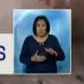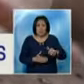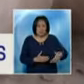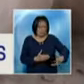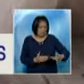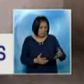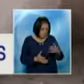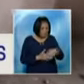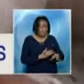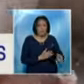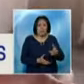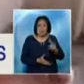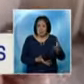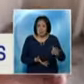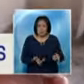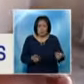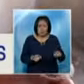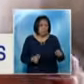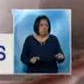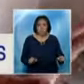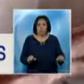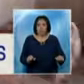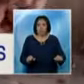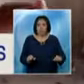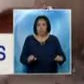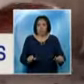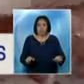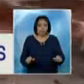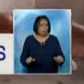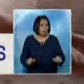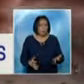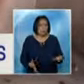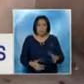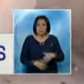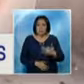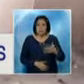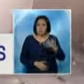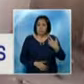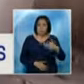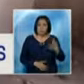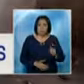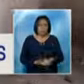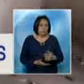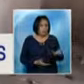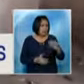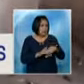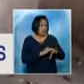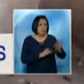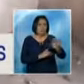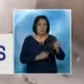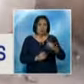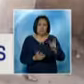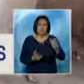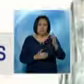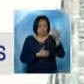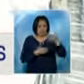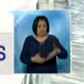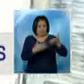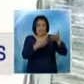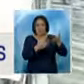y se llenara el agua. Y dice cuando se hago el remesón, dice el normal, es el segundo, dice que cuando corre, dice que ella ya se iba para adentro y dice que le cayó la pared